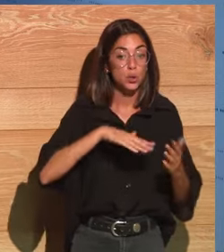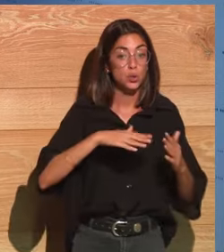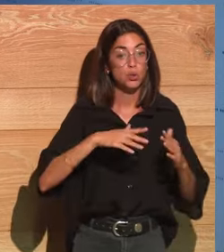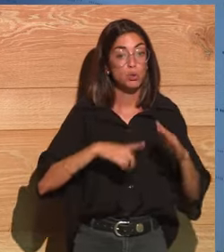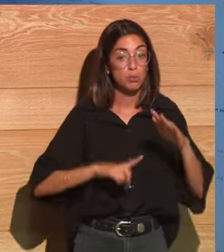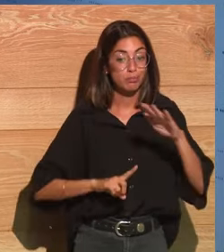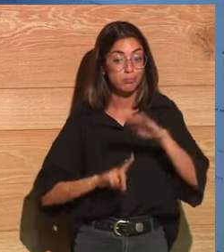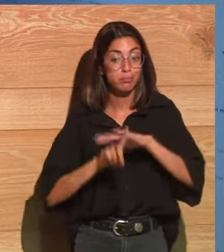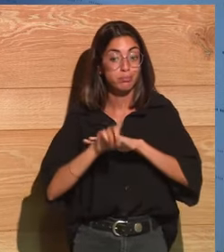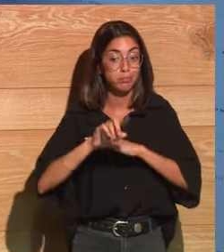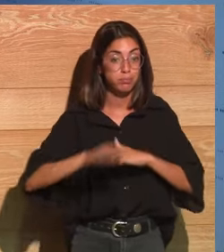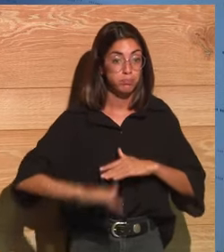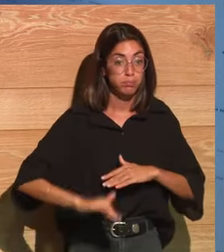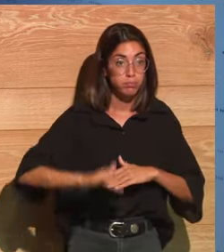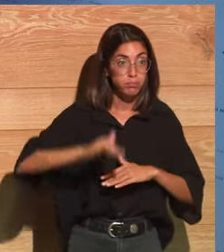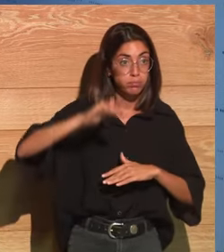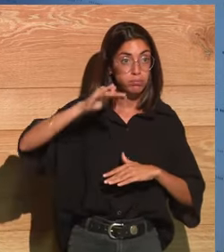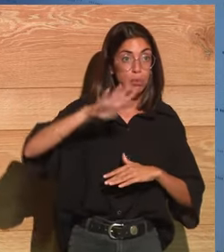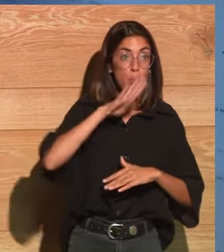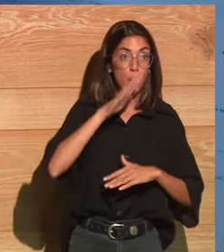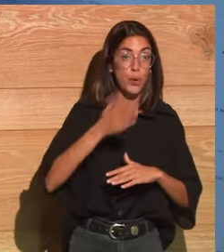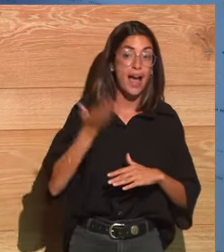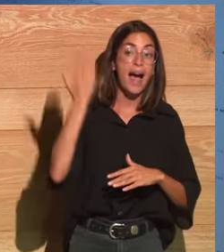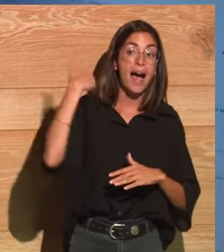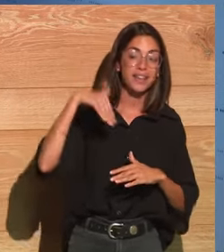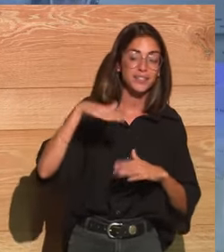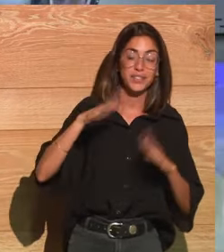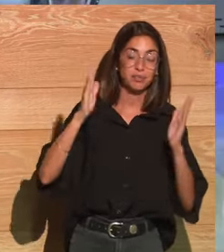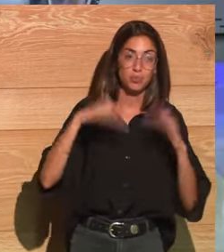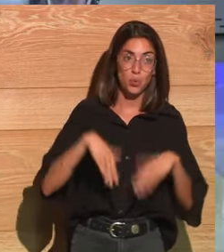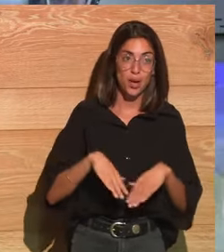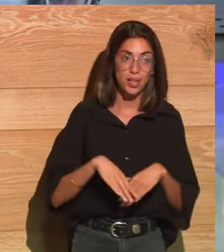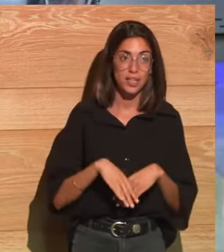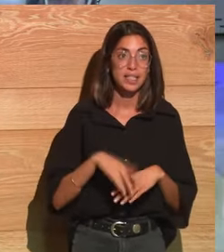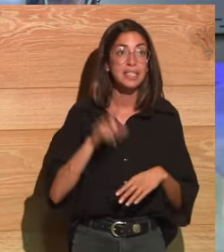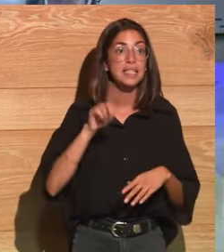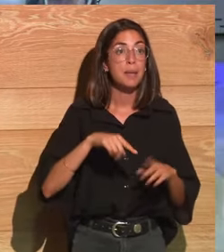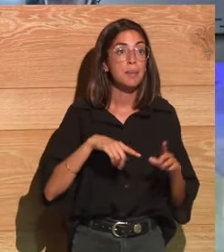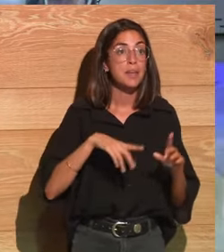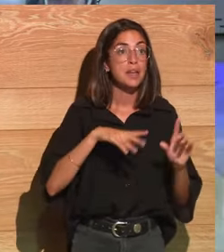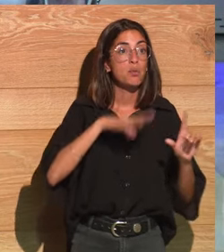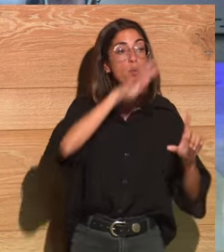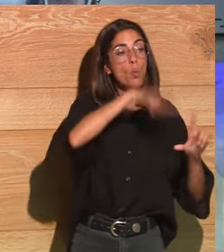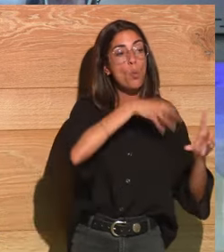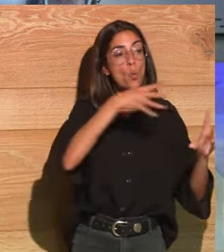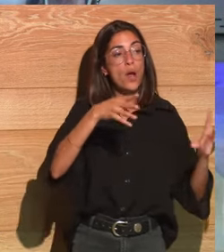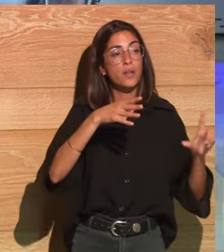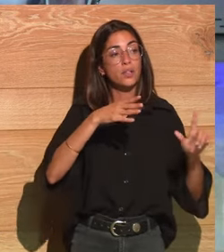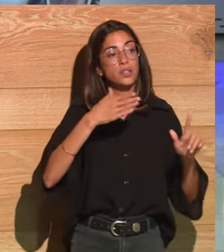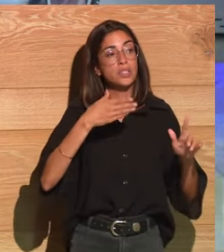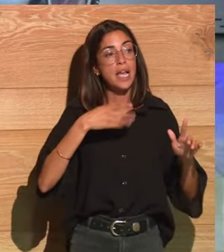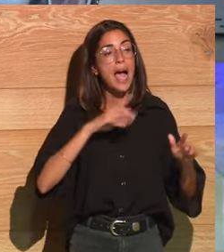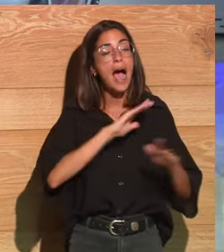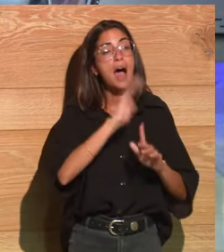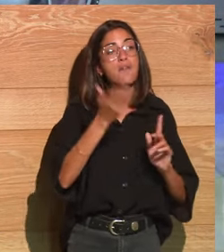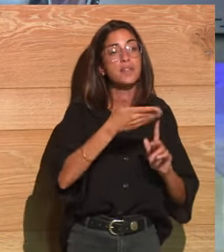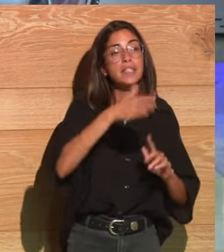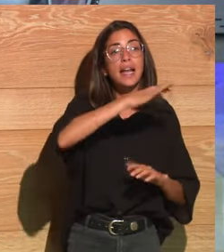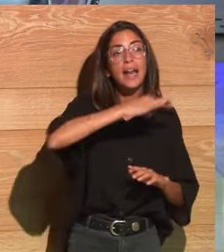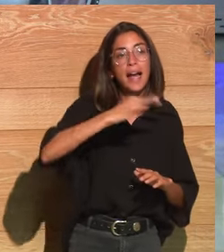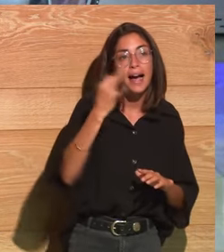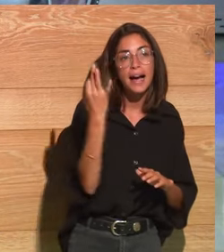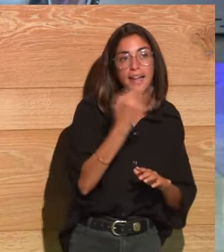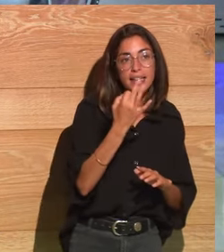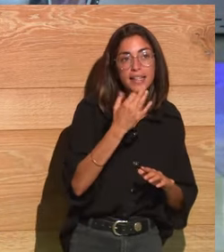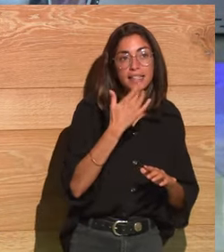cuadros que en otros momentos no llegaban a suceder, ¿vale? Y son cuadros que además afectan al periodo postreproductivo, cuando supone que esa especie